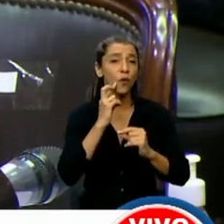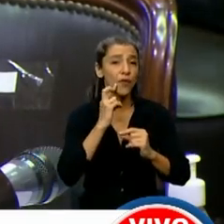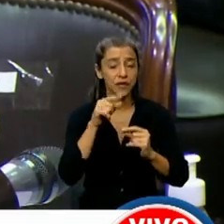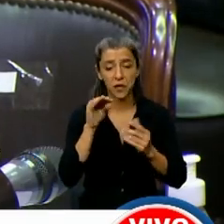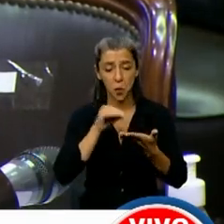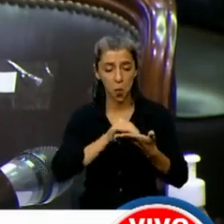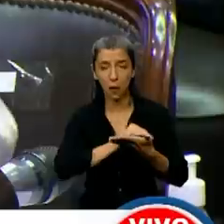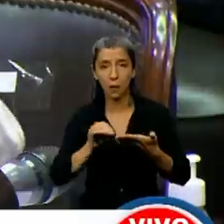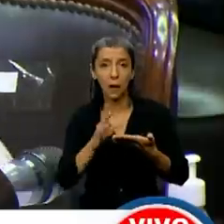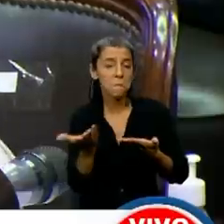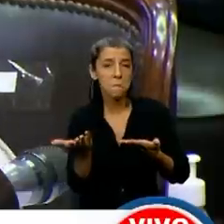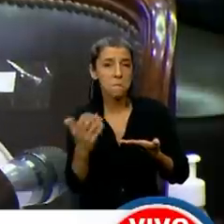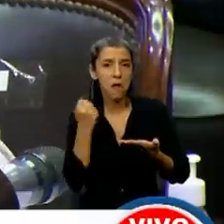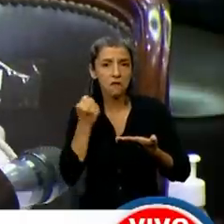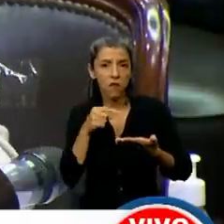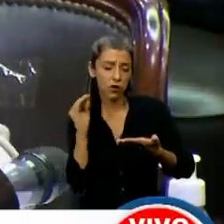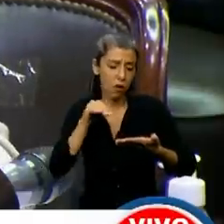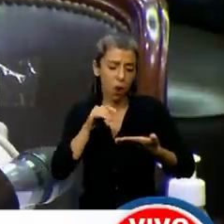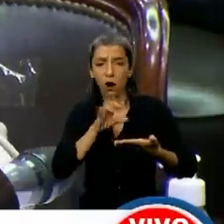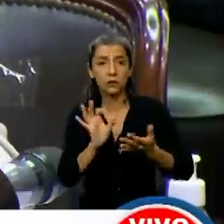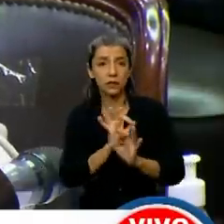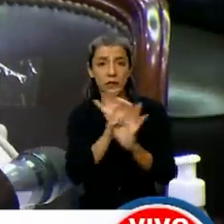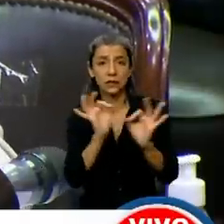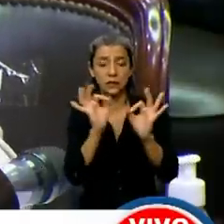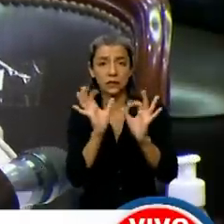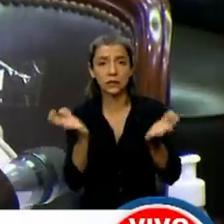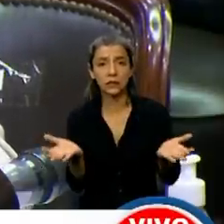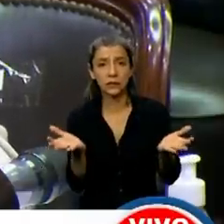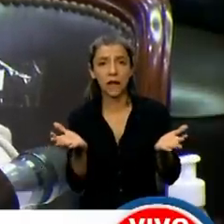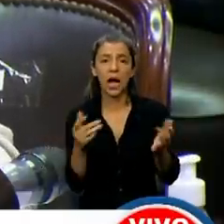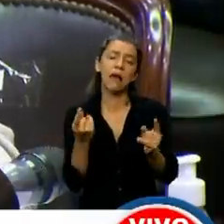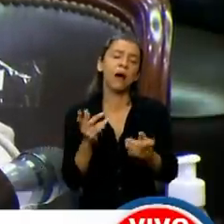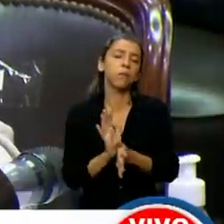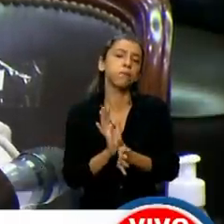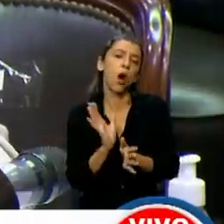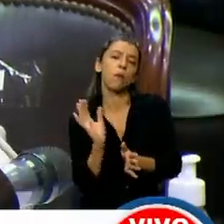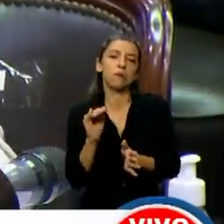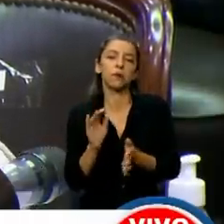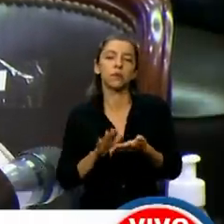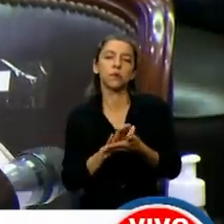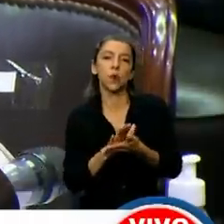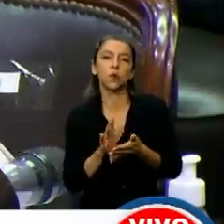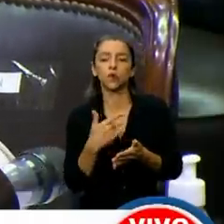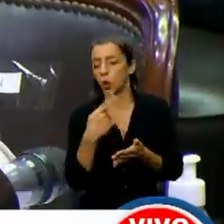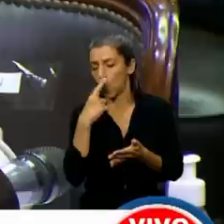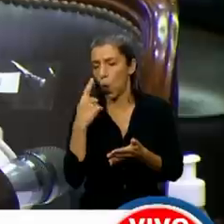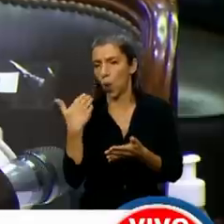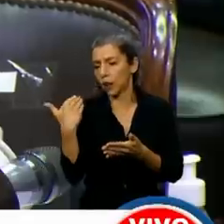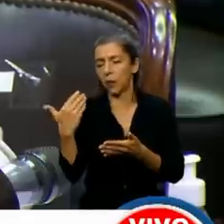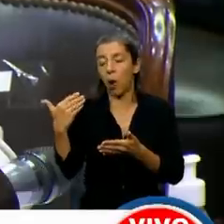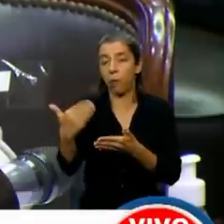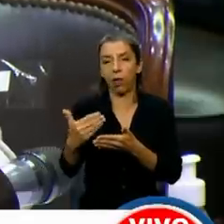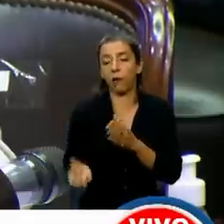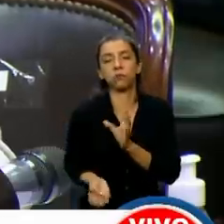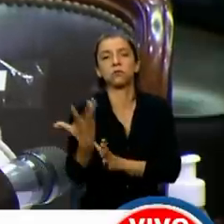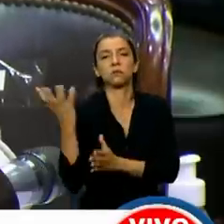sino que todo lo contrario se decidió en parchar esto con la creación a último momento de un